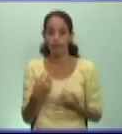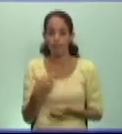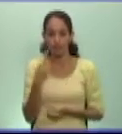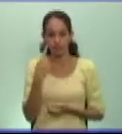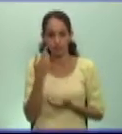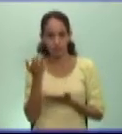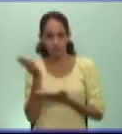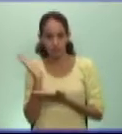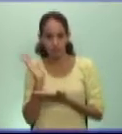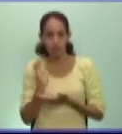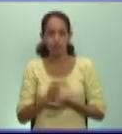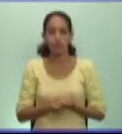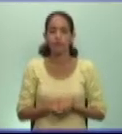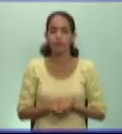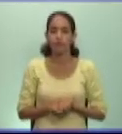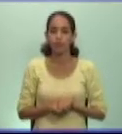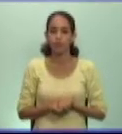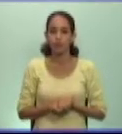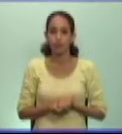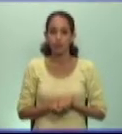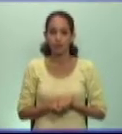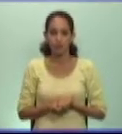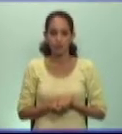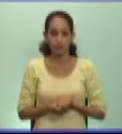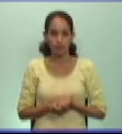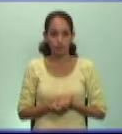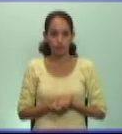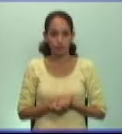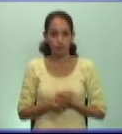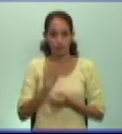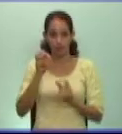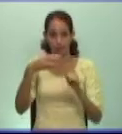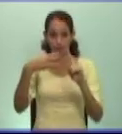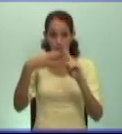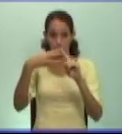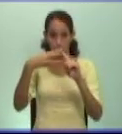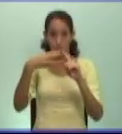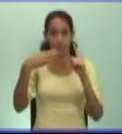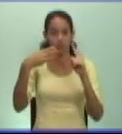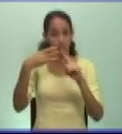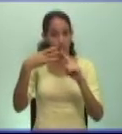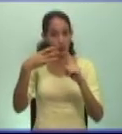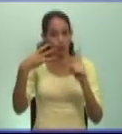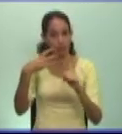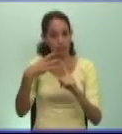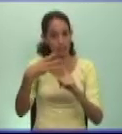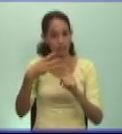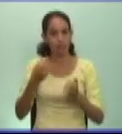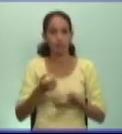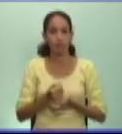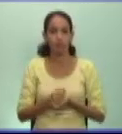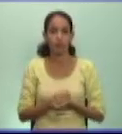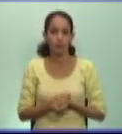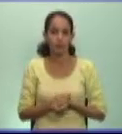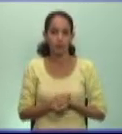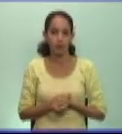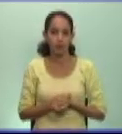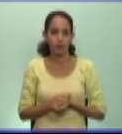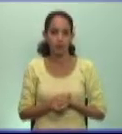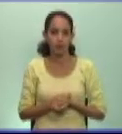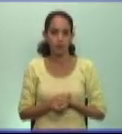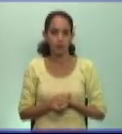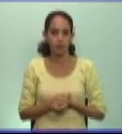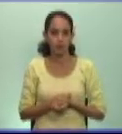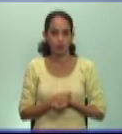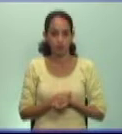colonial europea, los orígenes del desarrollo desigual, fue el segundo tema, sobre todo para ver las grandes diferencias que existían entre las